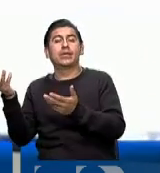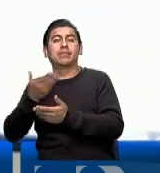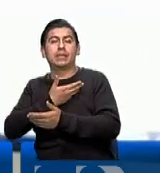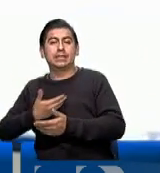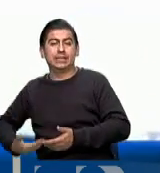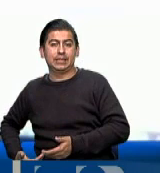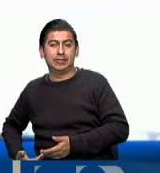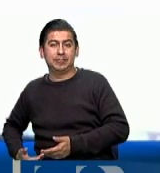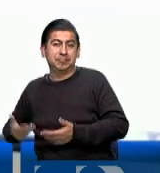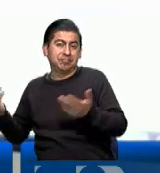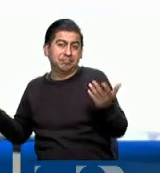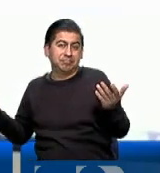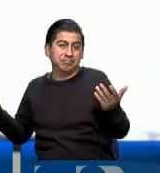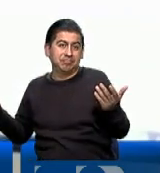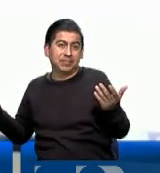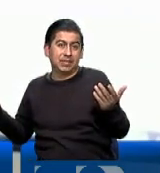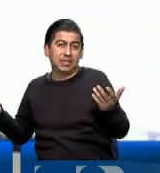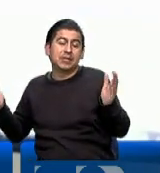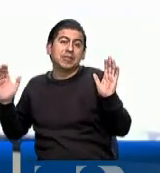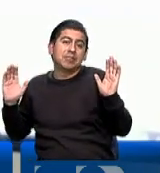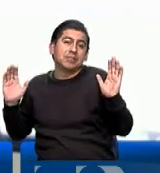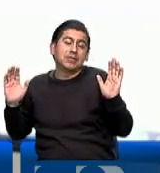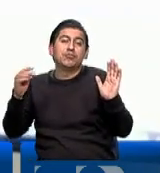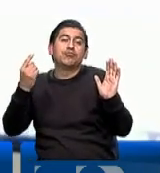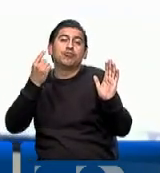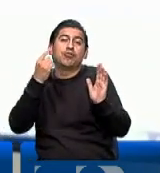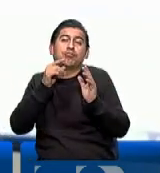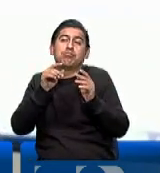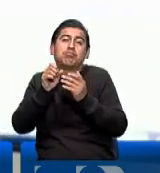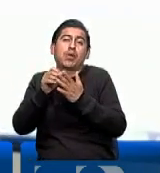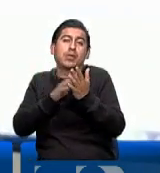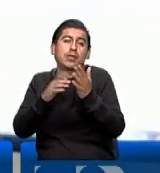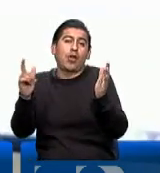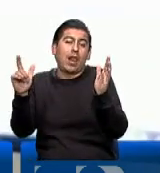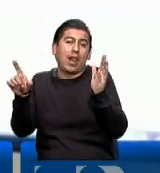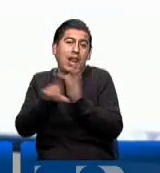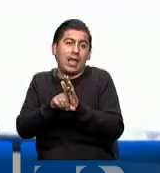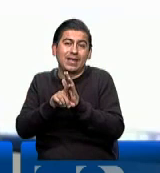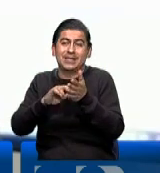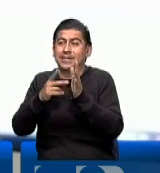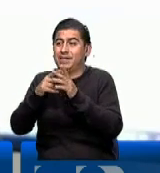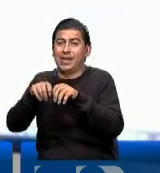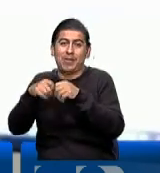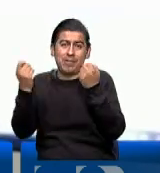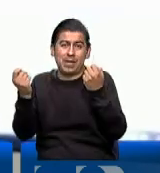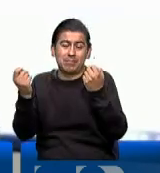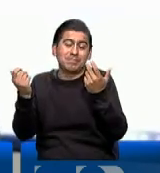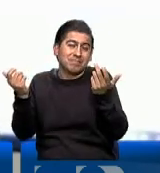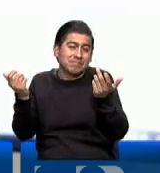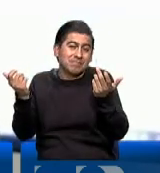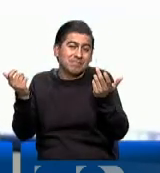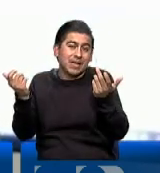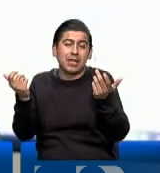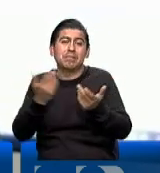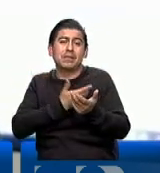u objeción presidencial y como se trataría sólo de un proyecto de ley derogatoria y nos modificatorio el decreto-ley